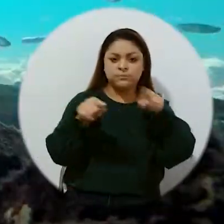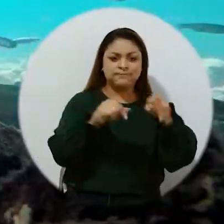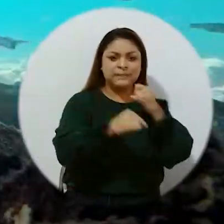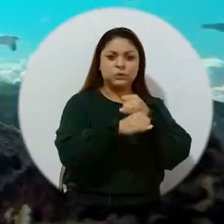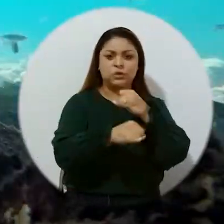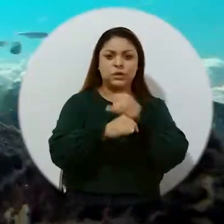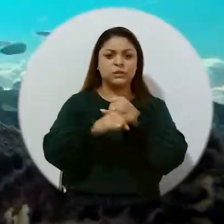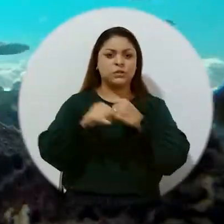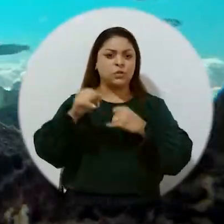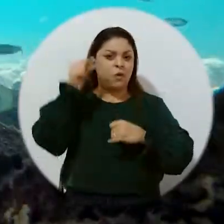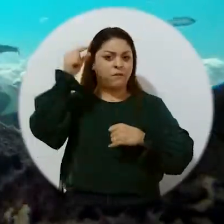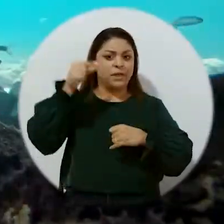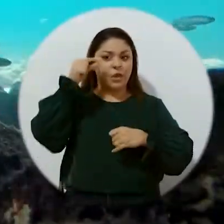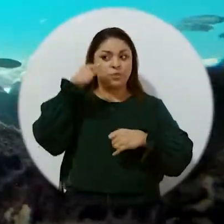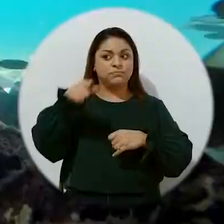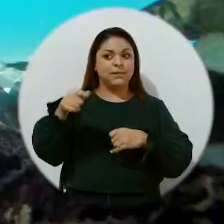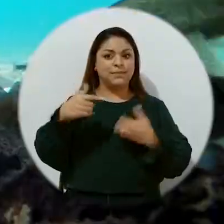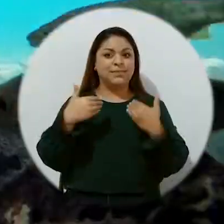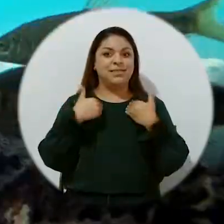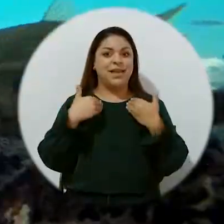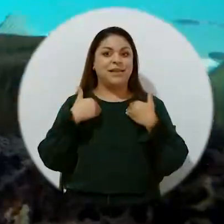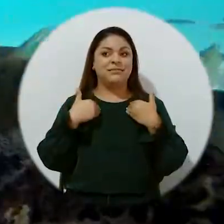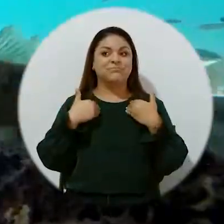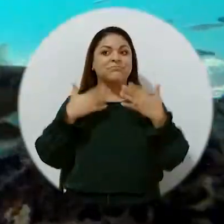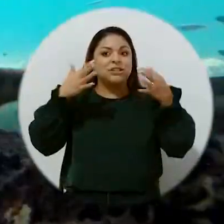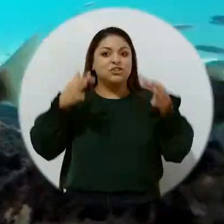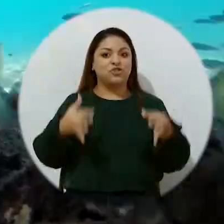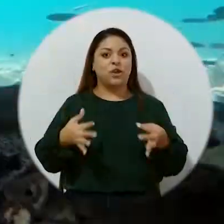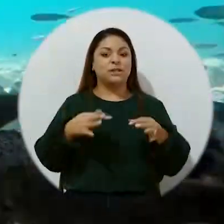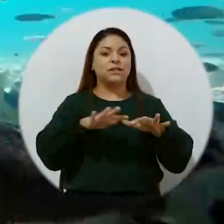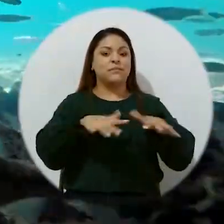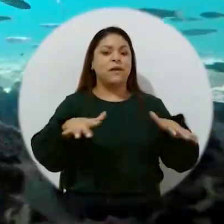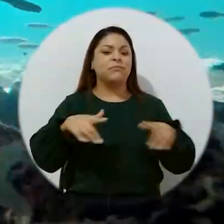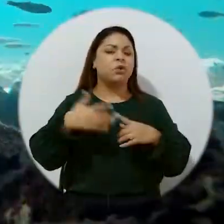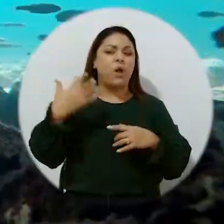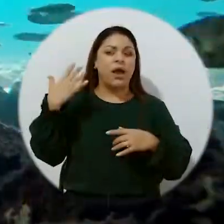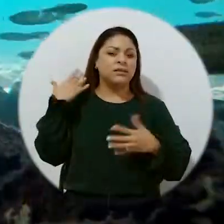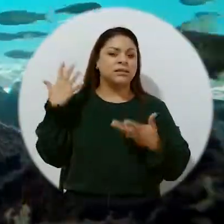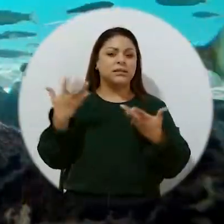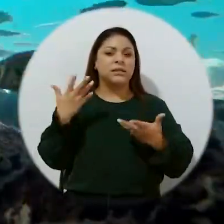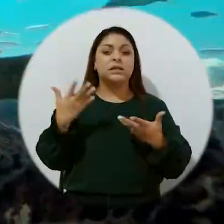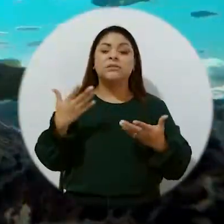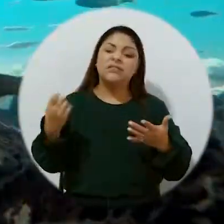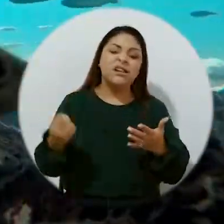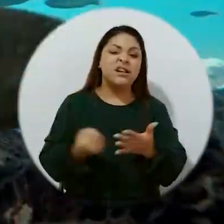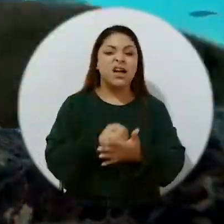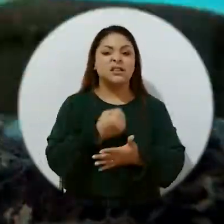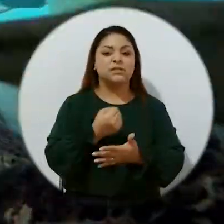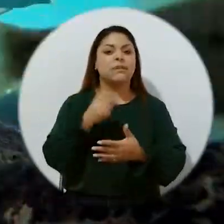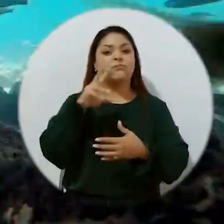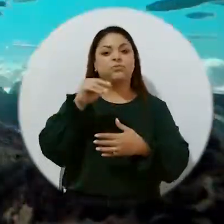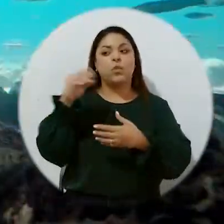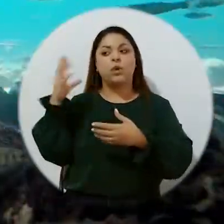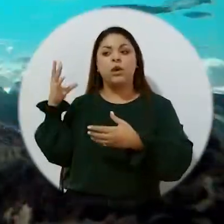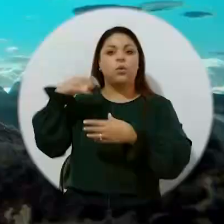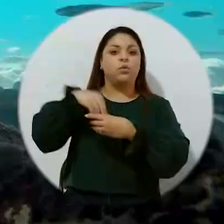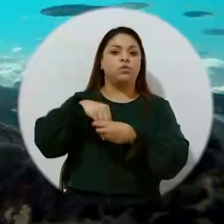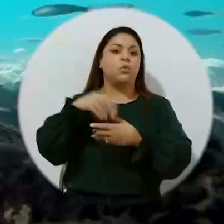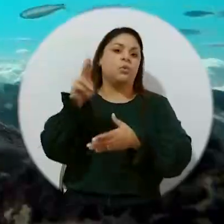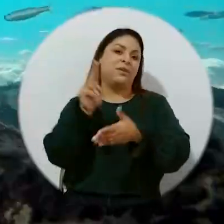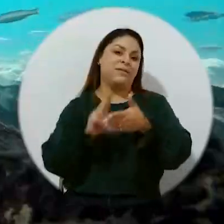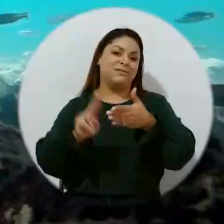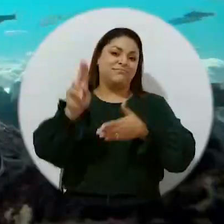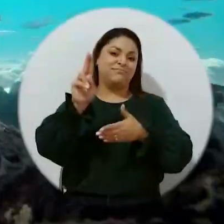gubernamentales que tenían injerencia sobre la toma de decisiones en el mar. Lamentablemente, en ese momento no incluyeron a la academia, ¿verdad?